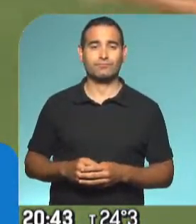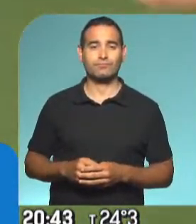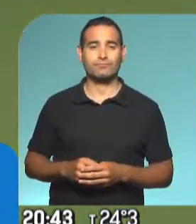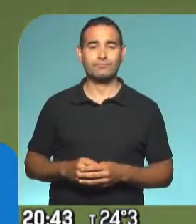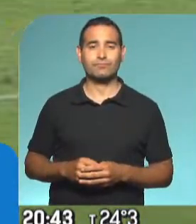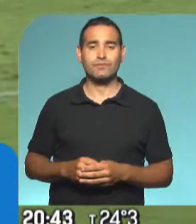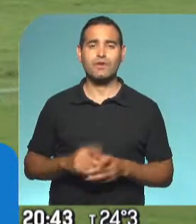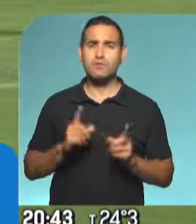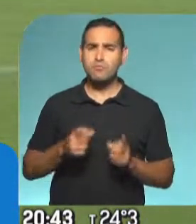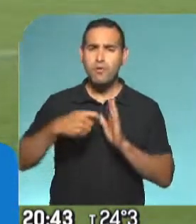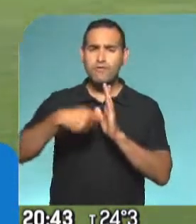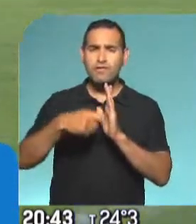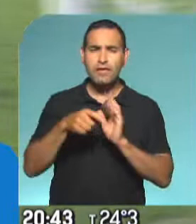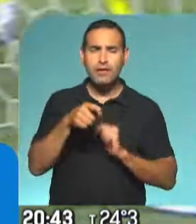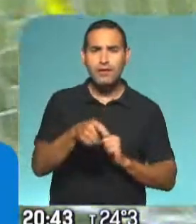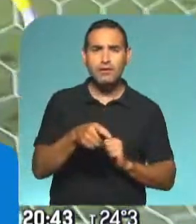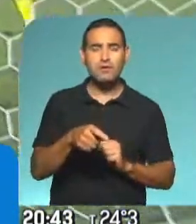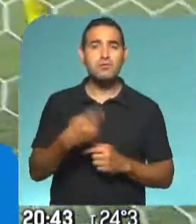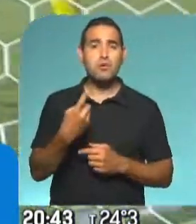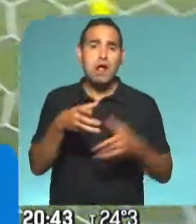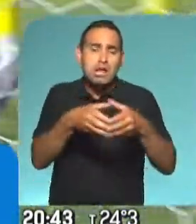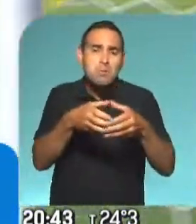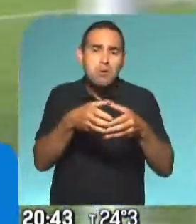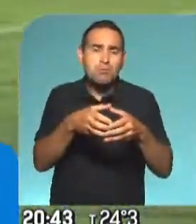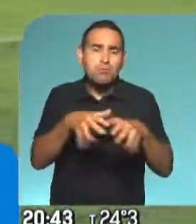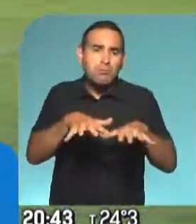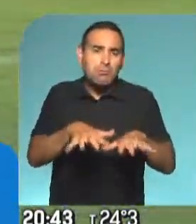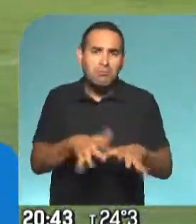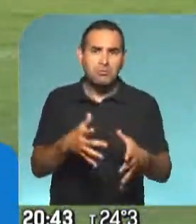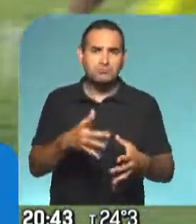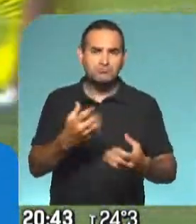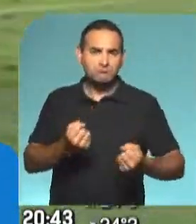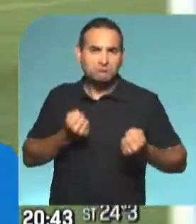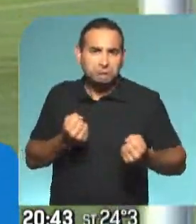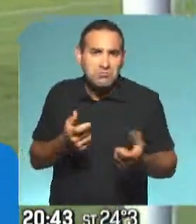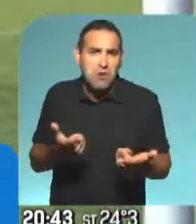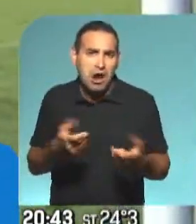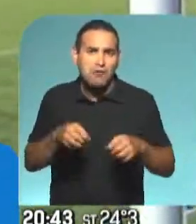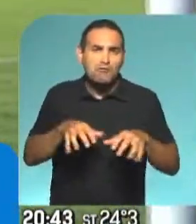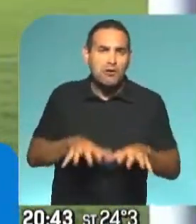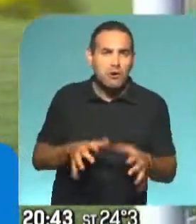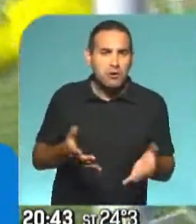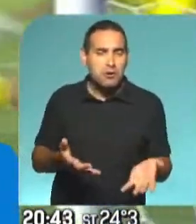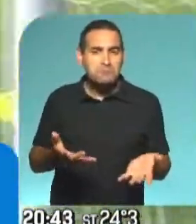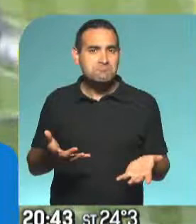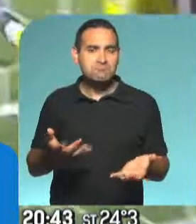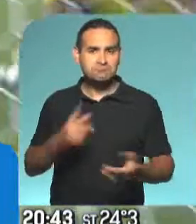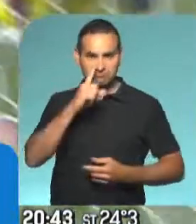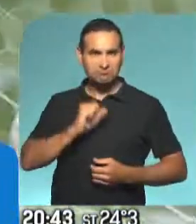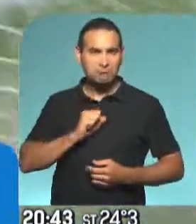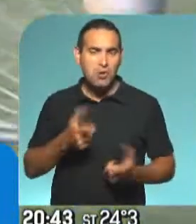y también un video de la pasividad de un equipo sin sangre, sin garra, sin